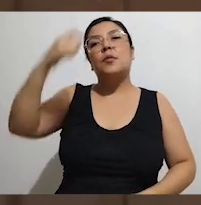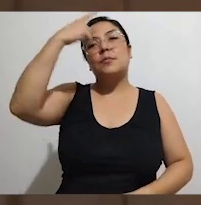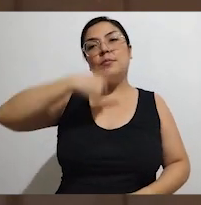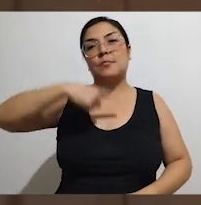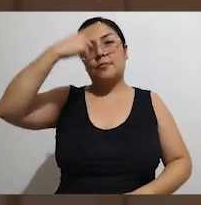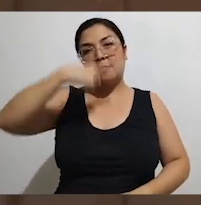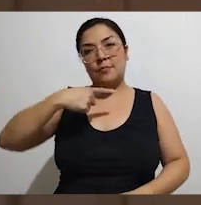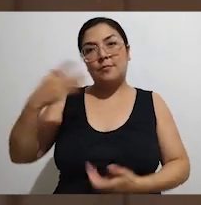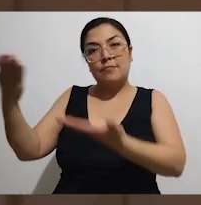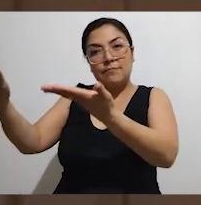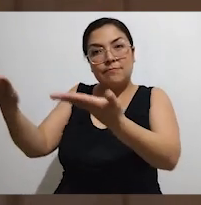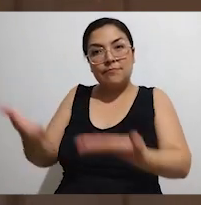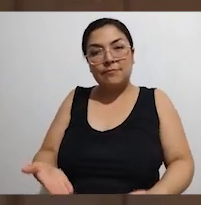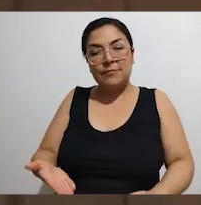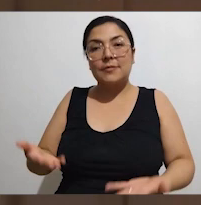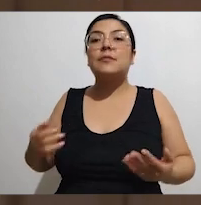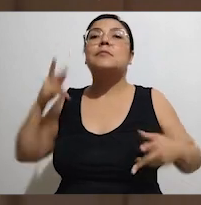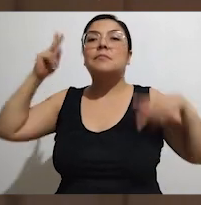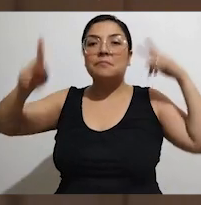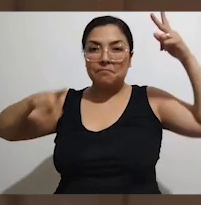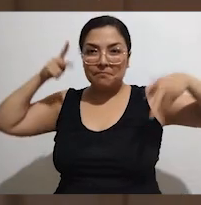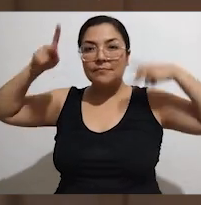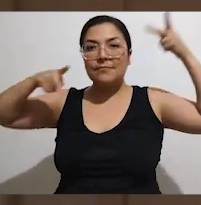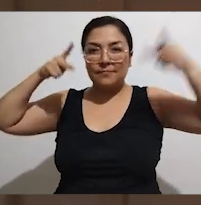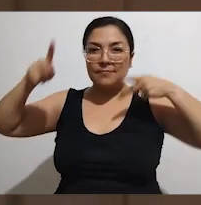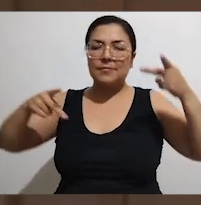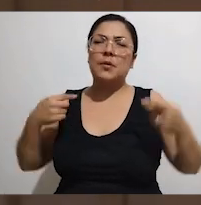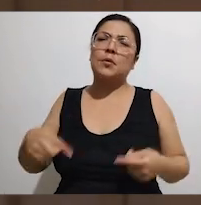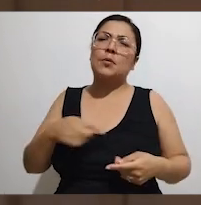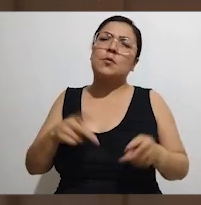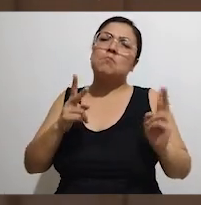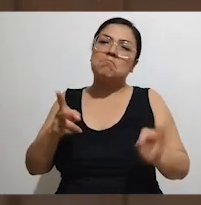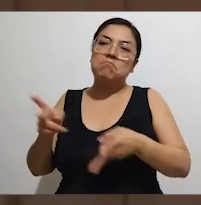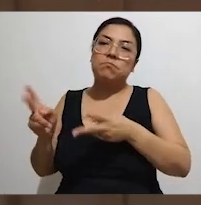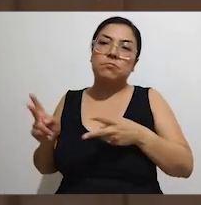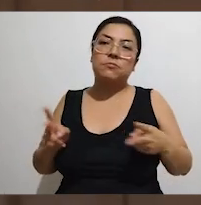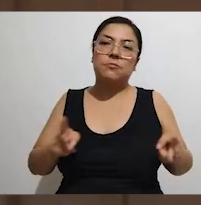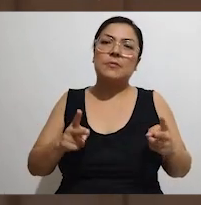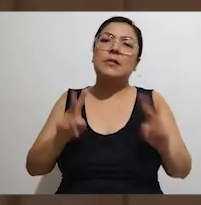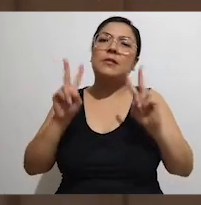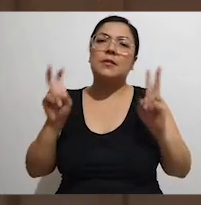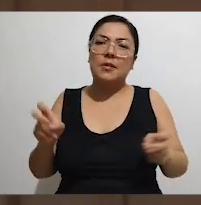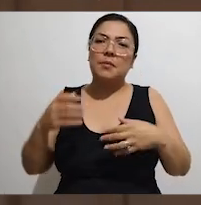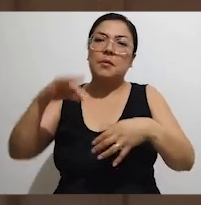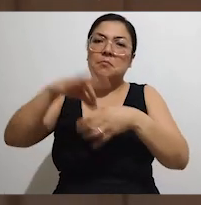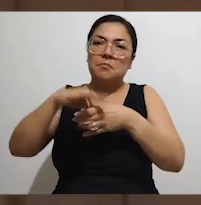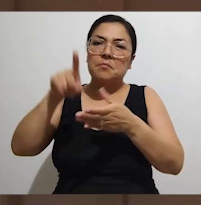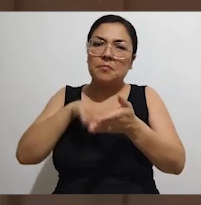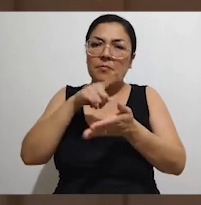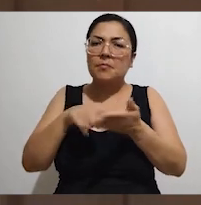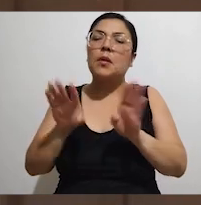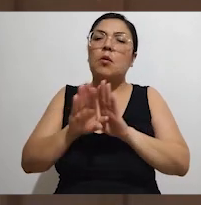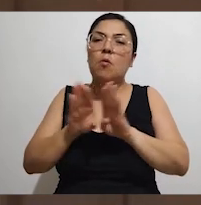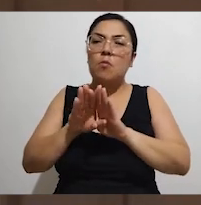estos visitantes de estos países de Latinoamérica, donde pudimos platicar con ellos de cómo iba nuestro proceso electoral, de qué podían